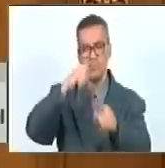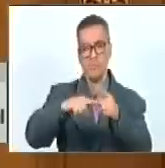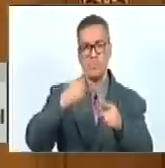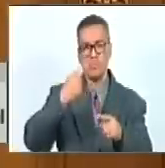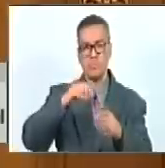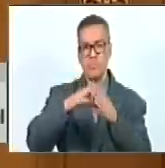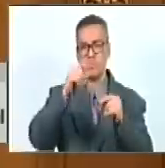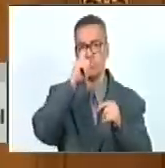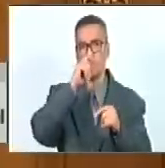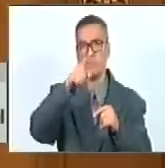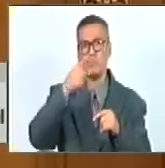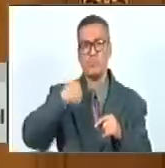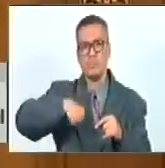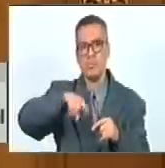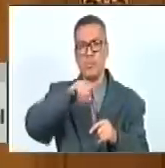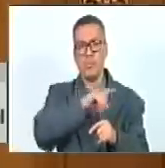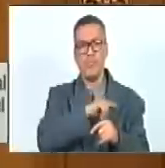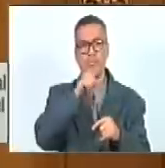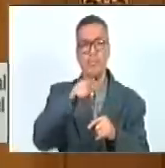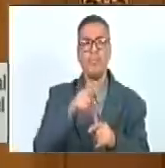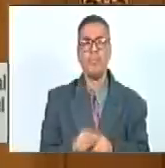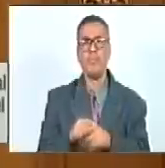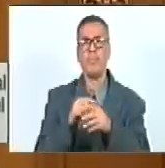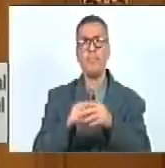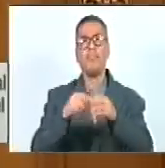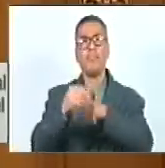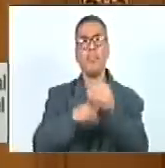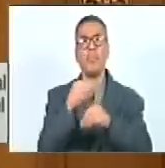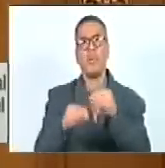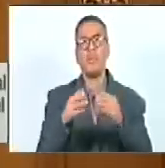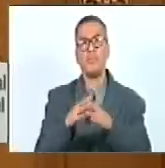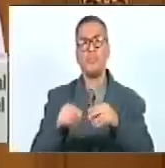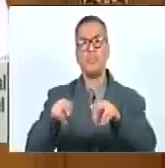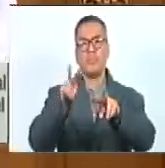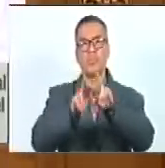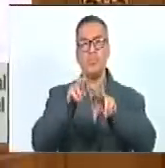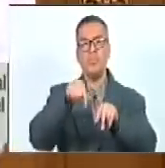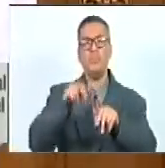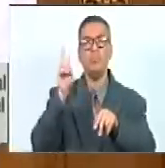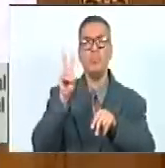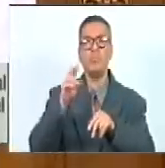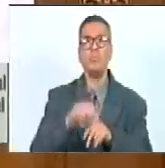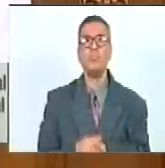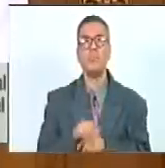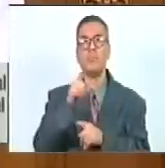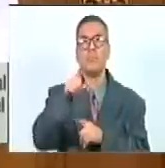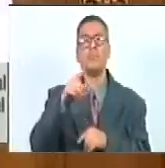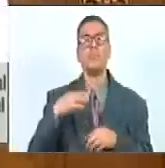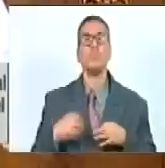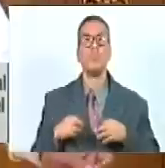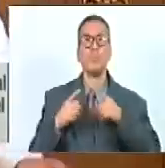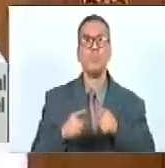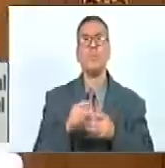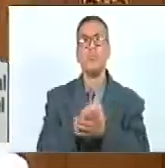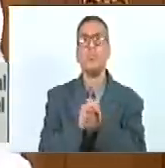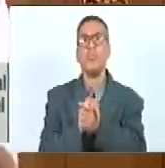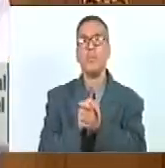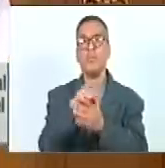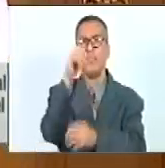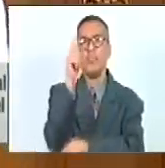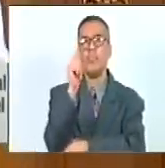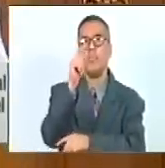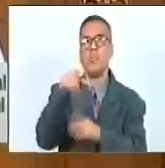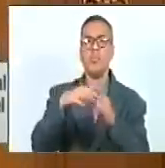anualmente nos hemos llevado y hemos cumplido a través de la gran misión Vivienda Venezuela? En ese sentido, compañero